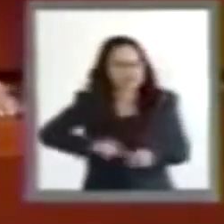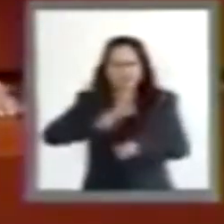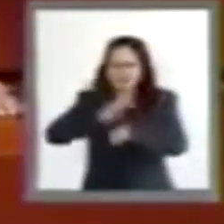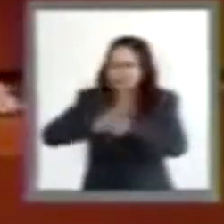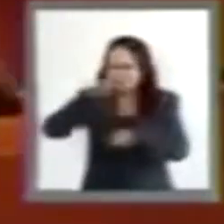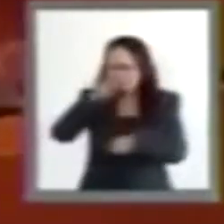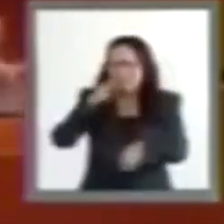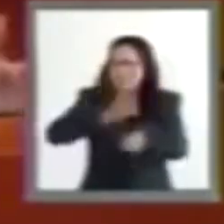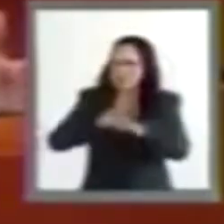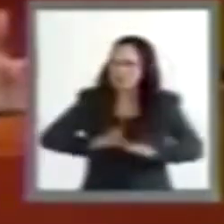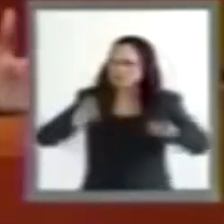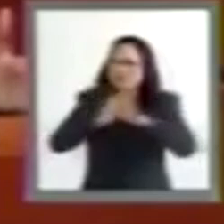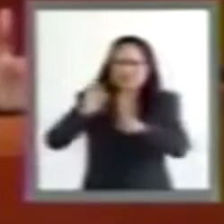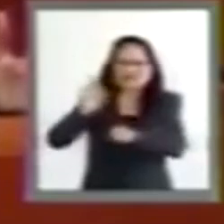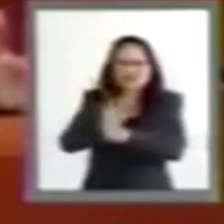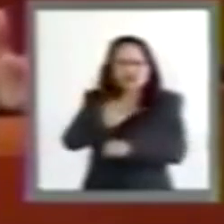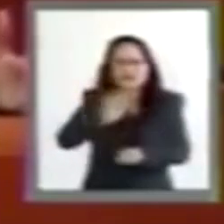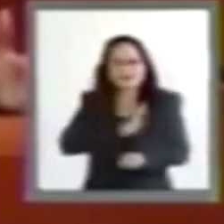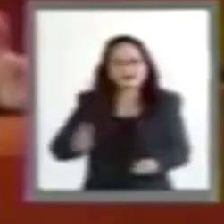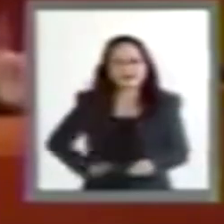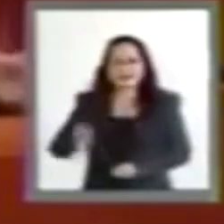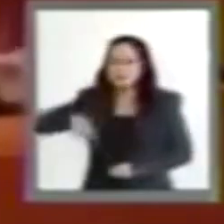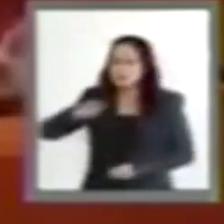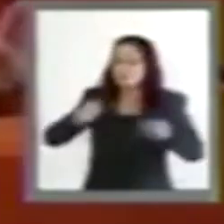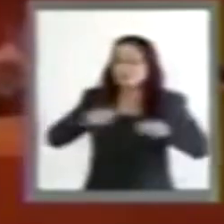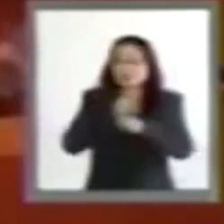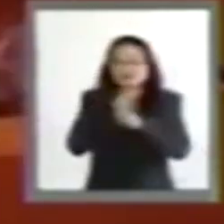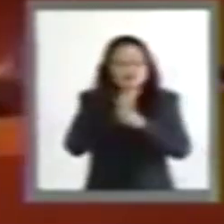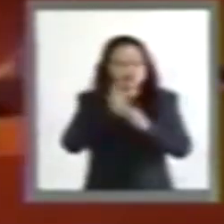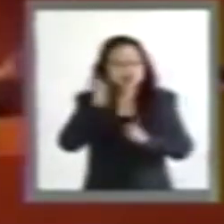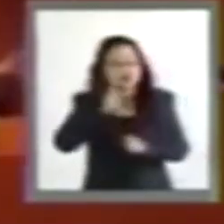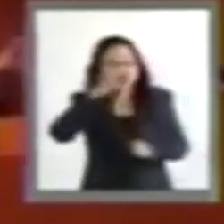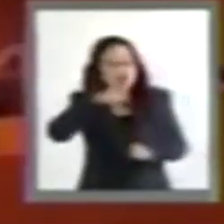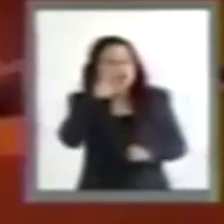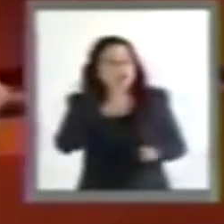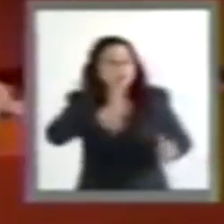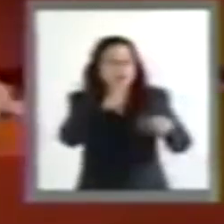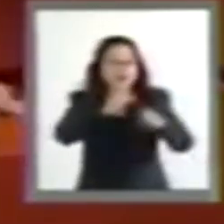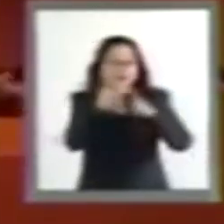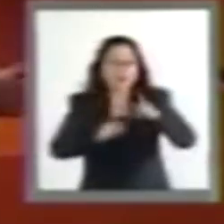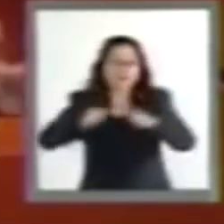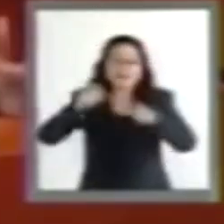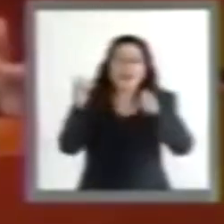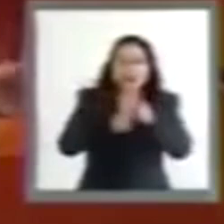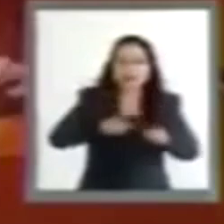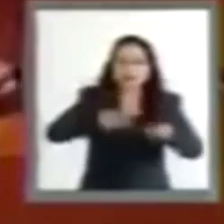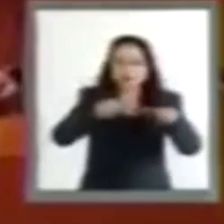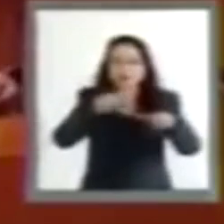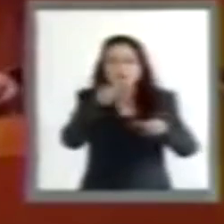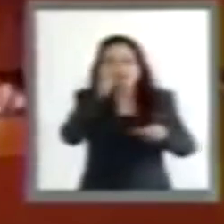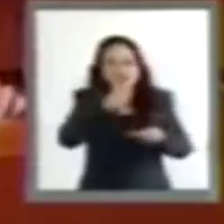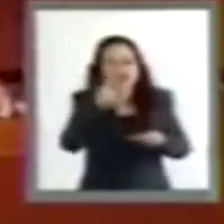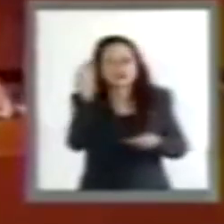metaconstitucionales, los especialistas habían llegado a la conclusión que solo por vender un pedazo del territorio se le podía juzgar por